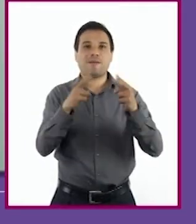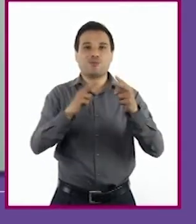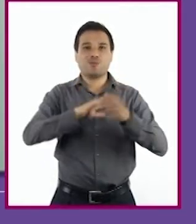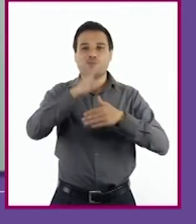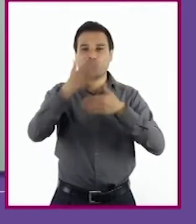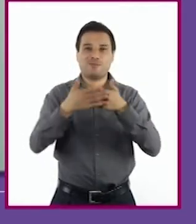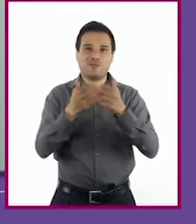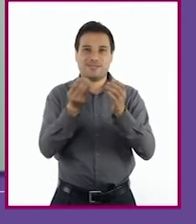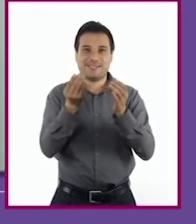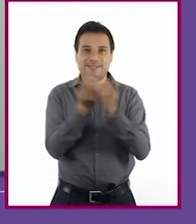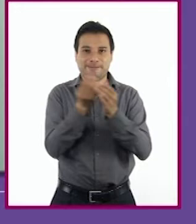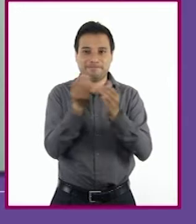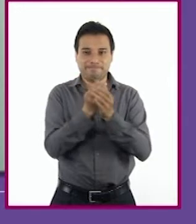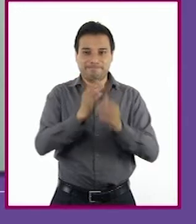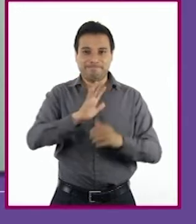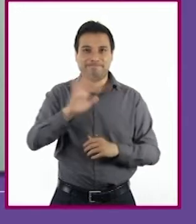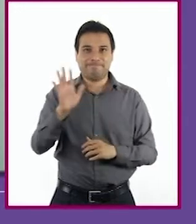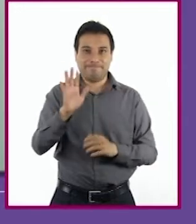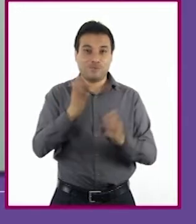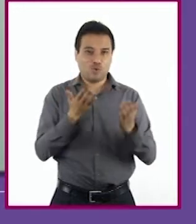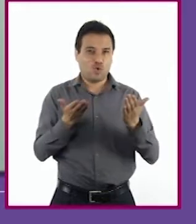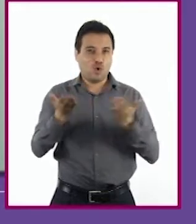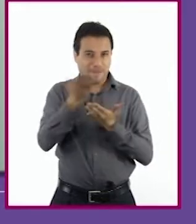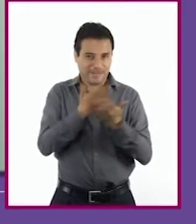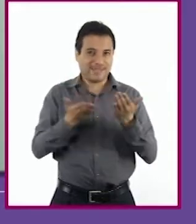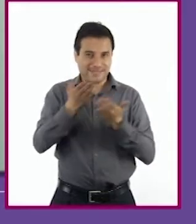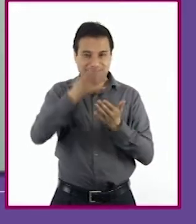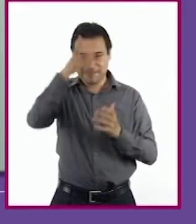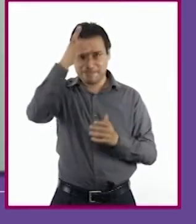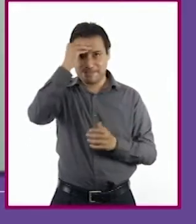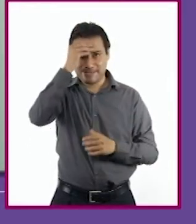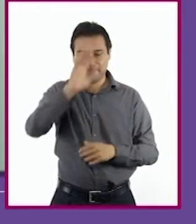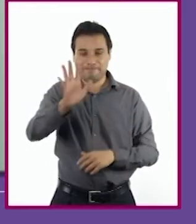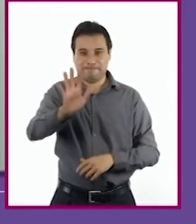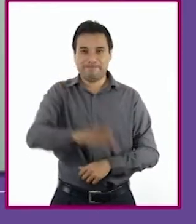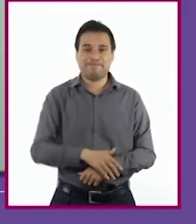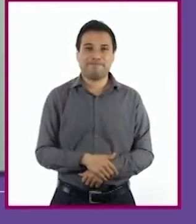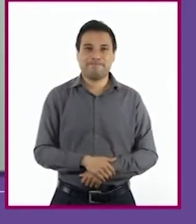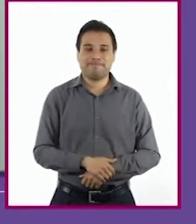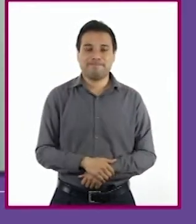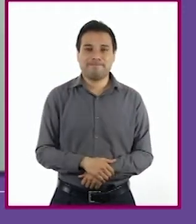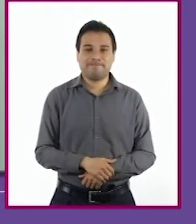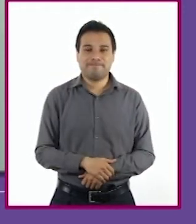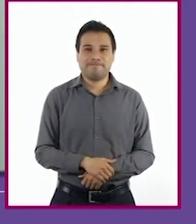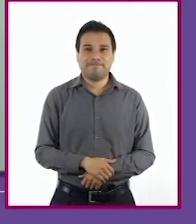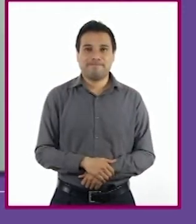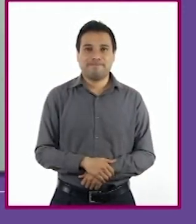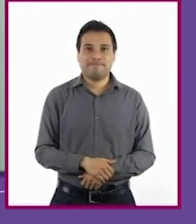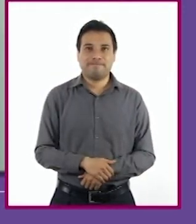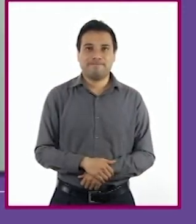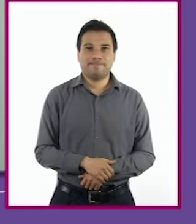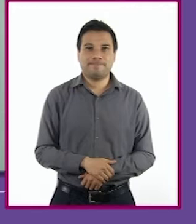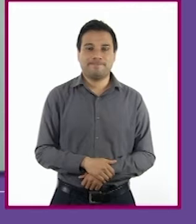otro espacio para compartir y enriquecer los aprendizajes. Hasta la próxima.